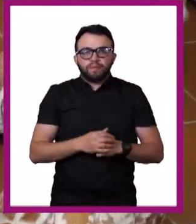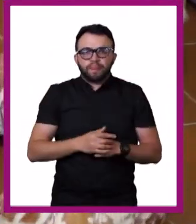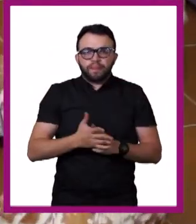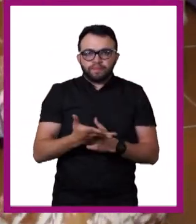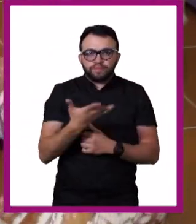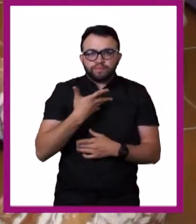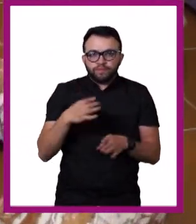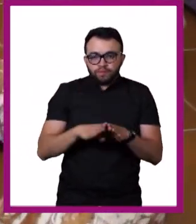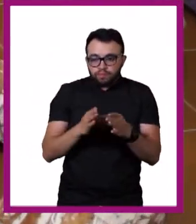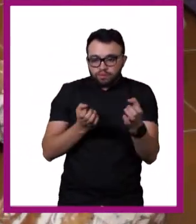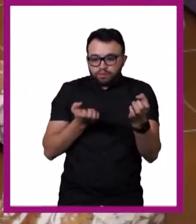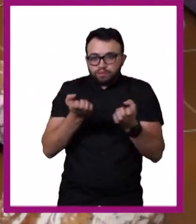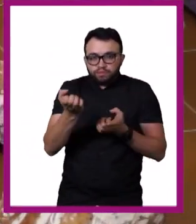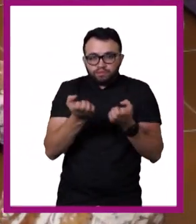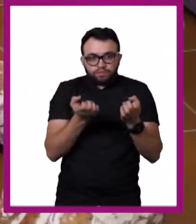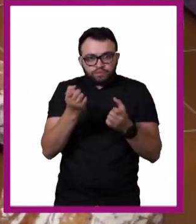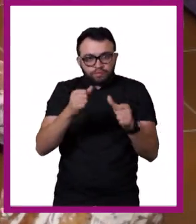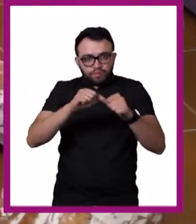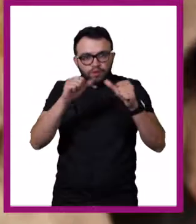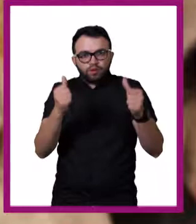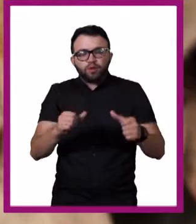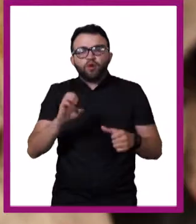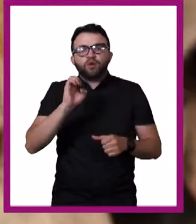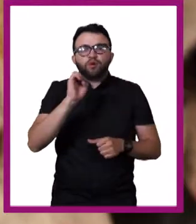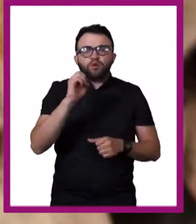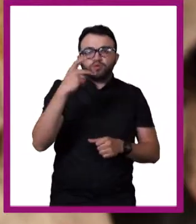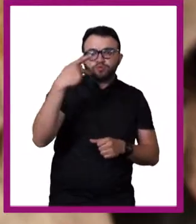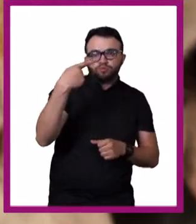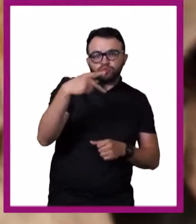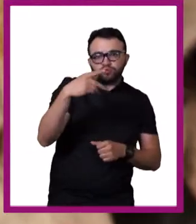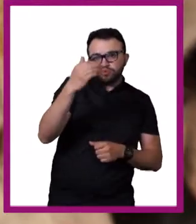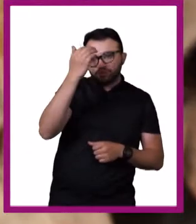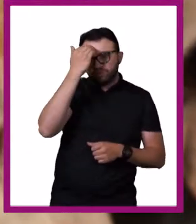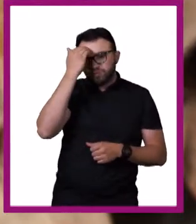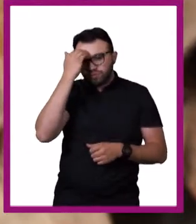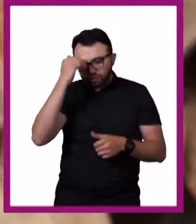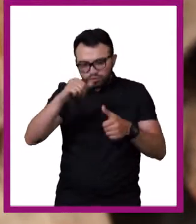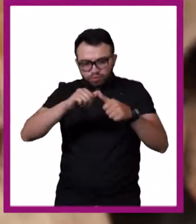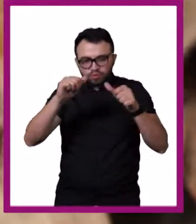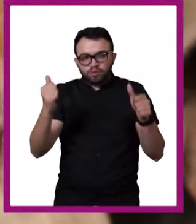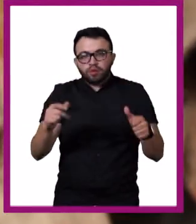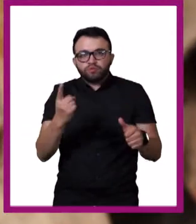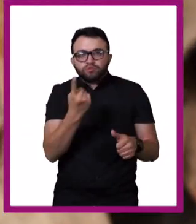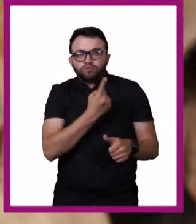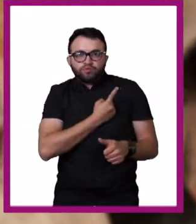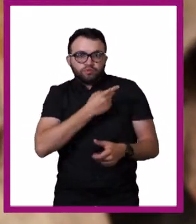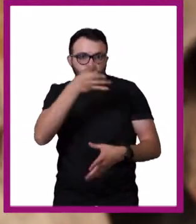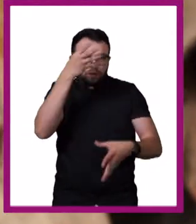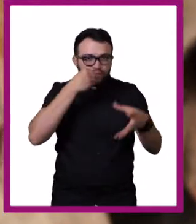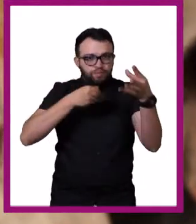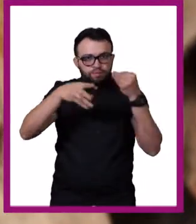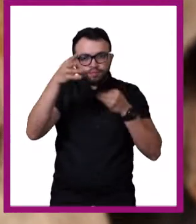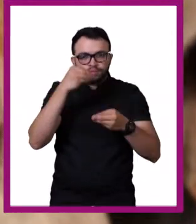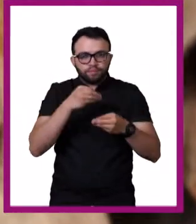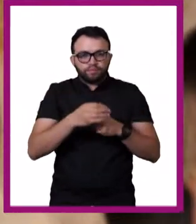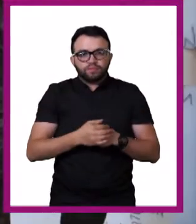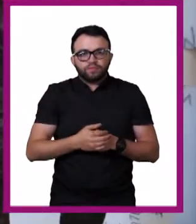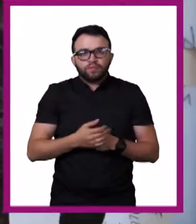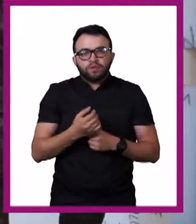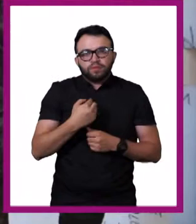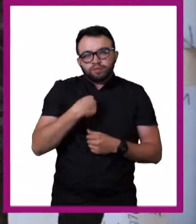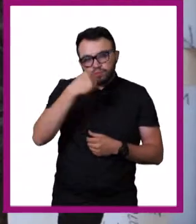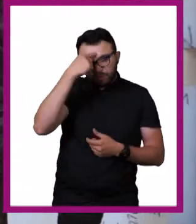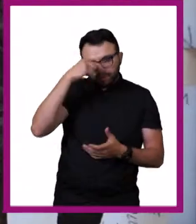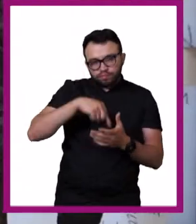la historia del arte o tu conocimiento de ella es autodidacta? Pues yo creo que es las dos